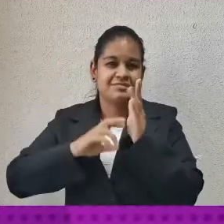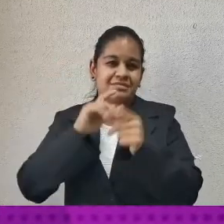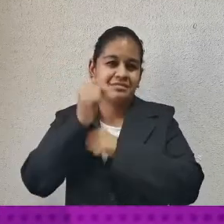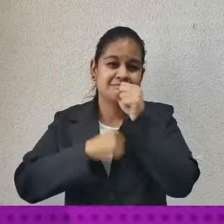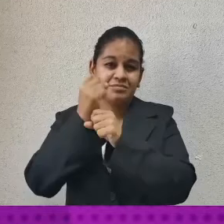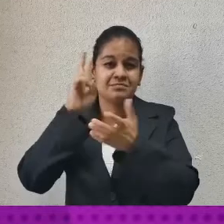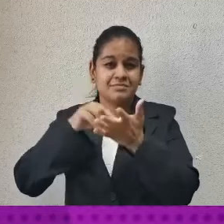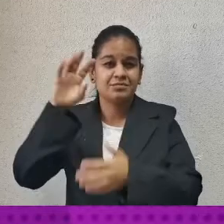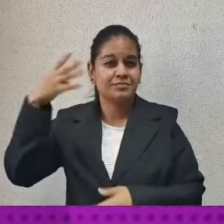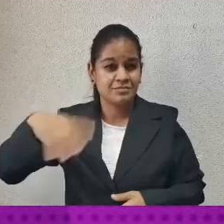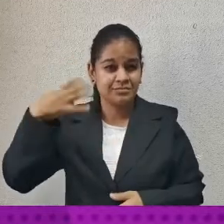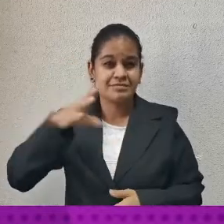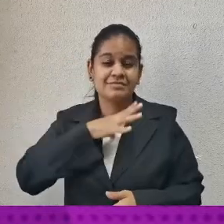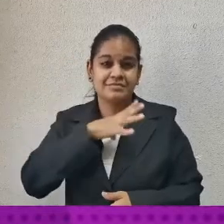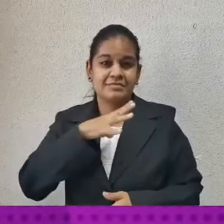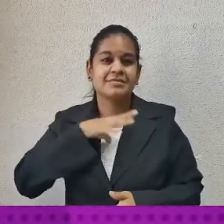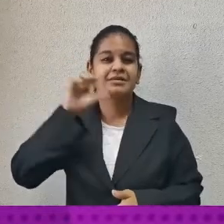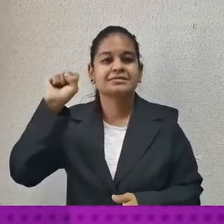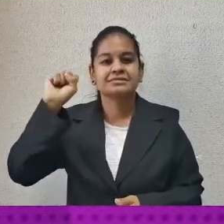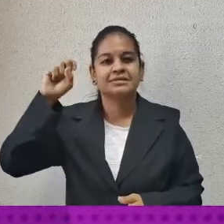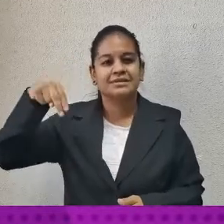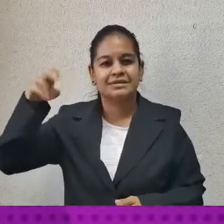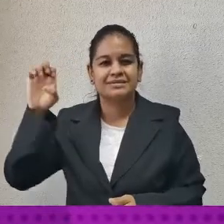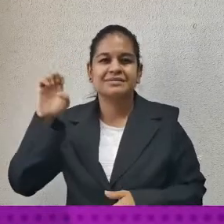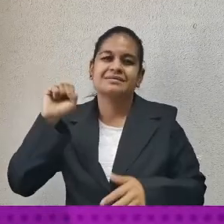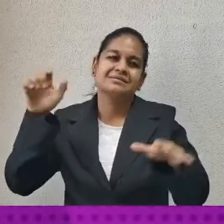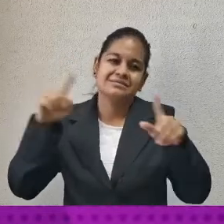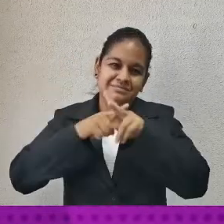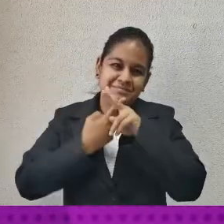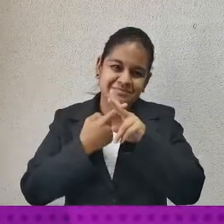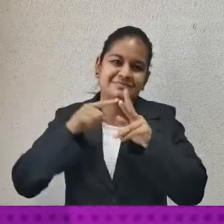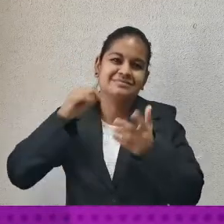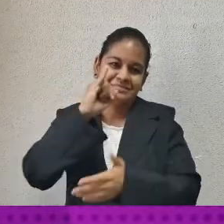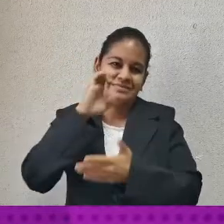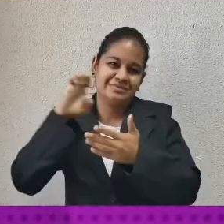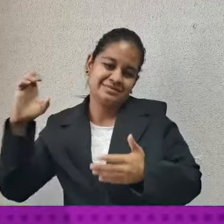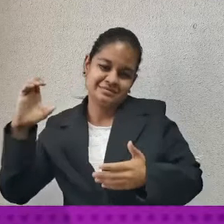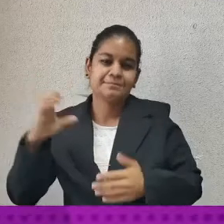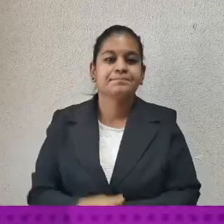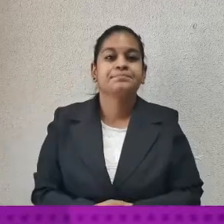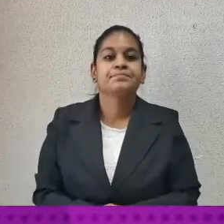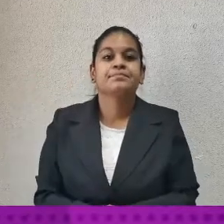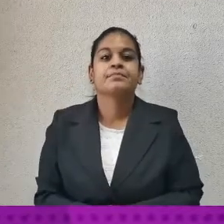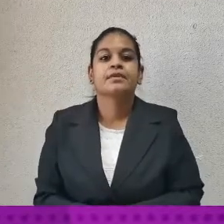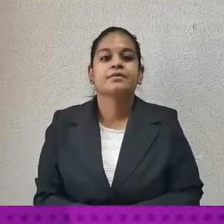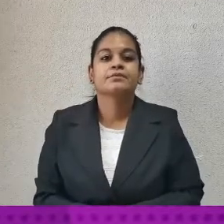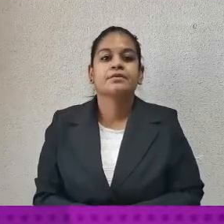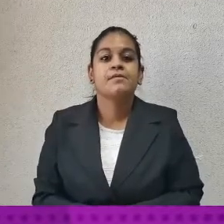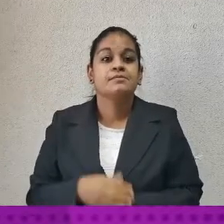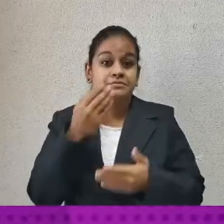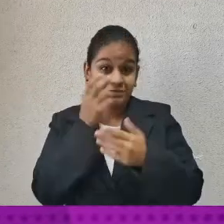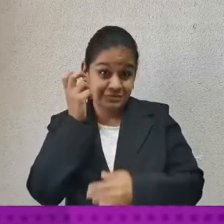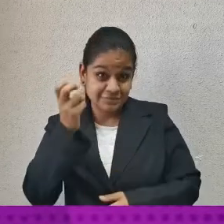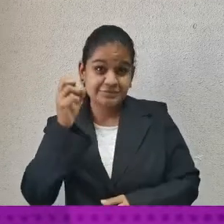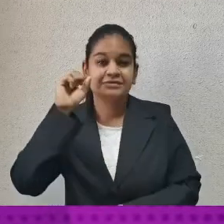Sistema Nacional Electoral, en donde se enmarcan obviamente el Instituto Electoral de Coahuila. Todo ese sistema electoral opera